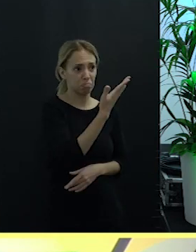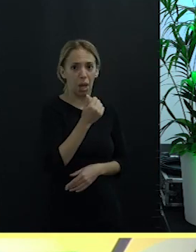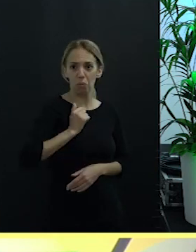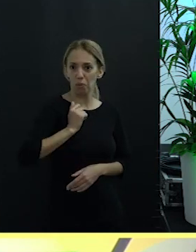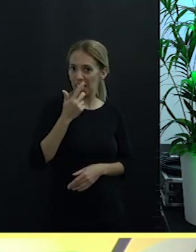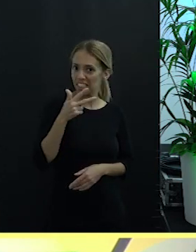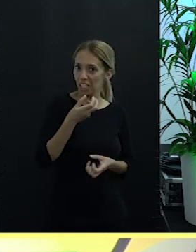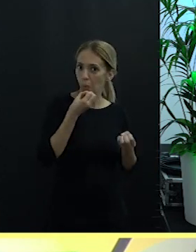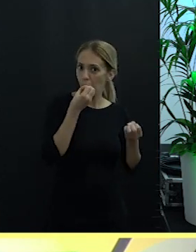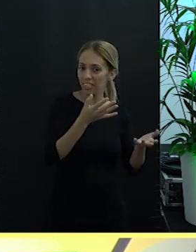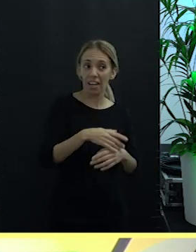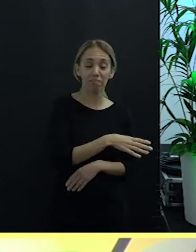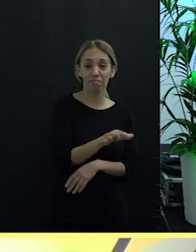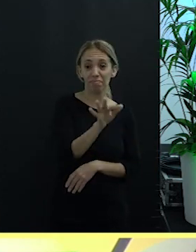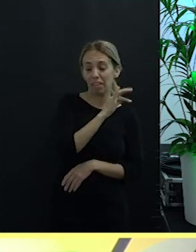Bueno,